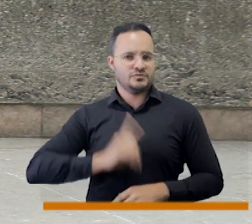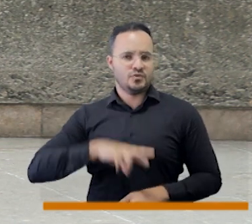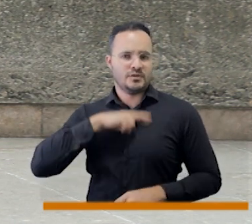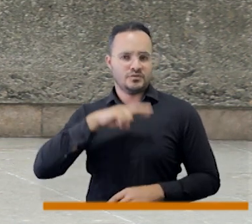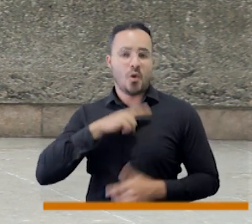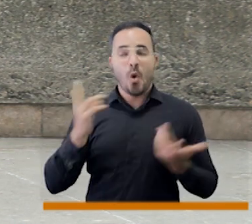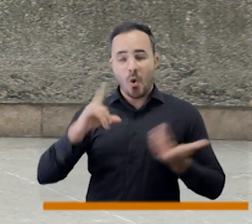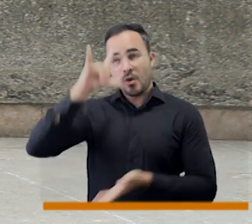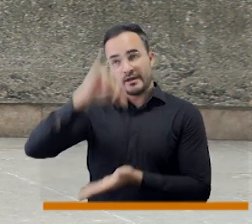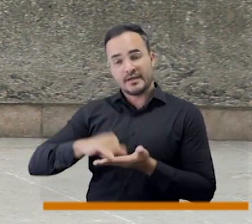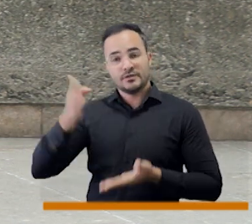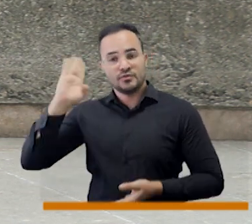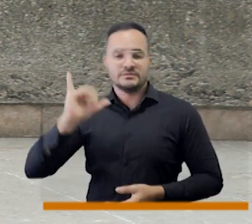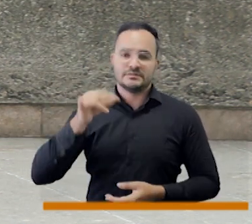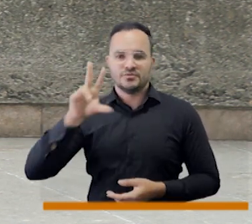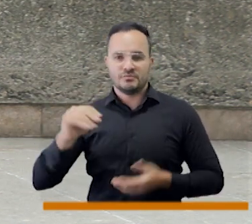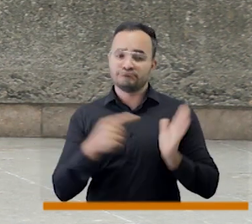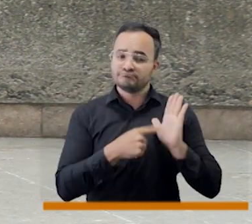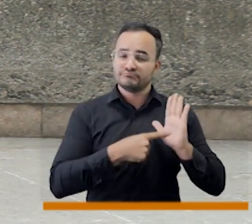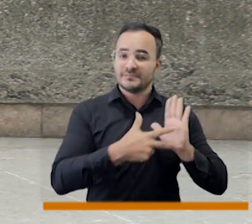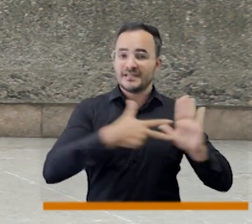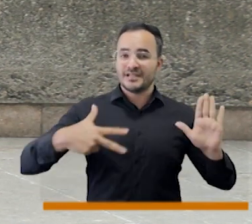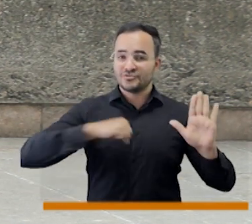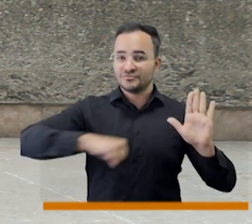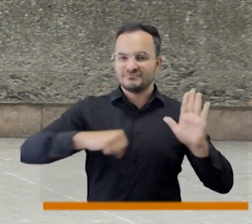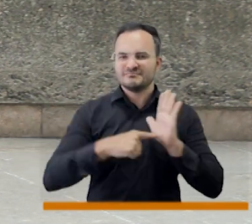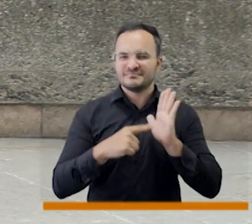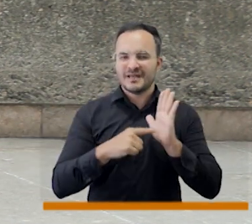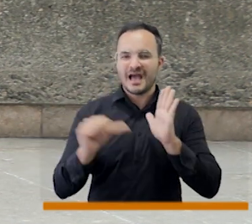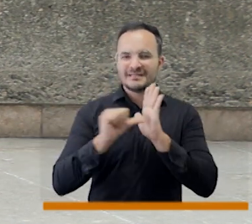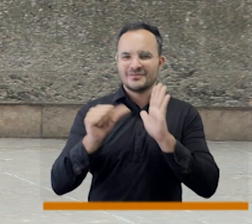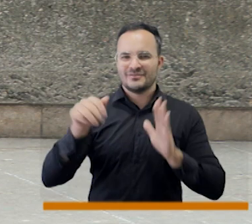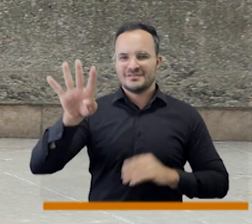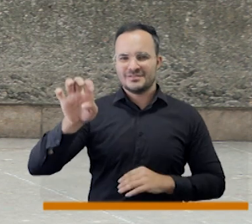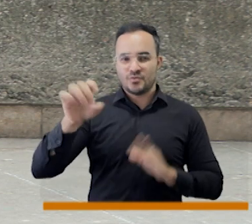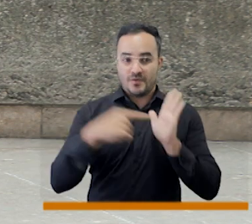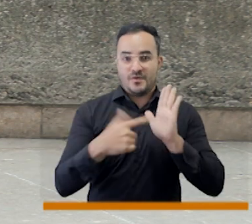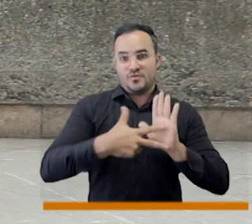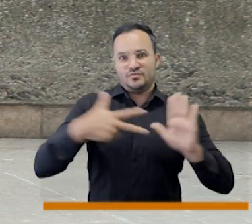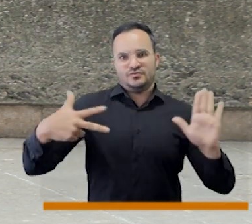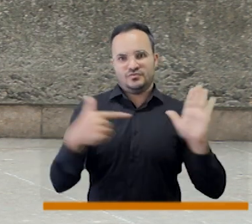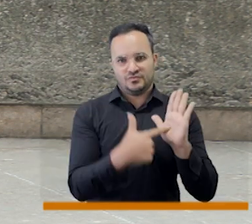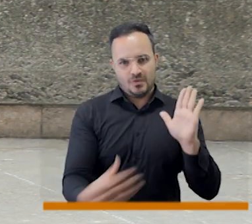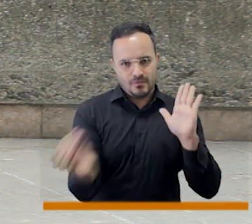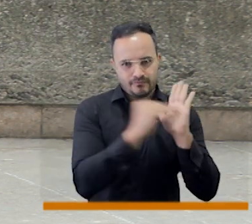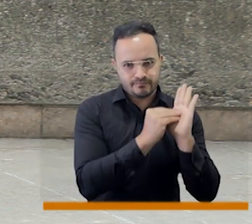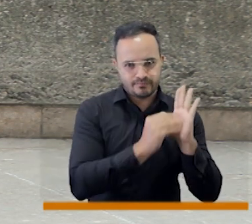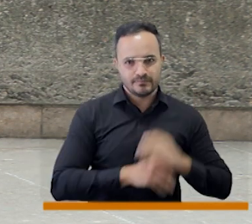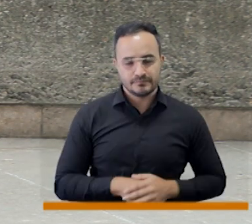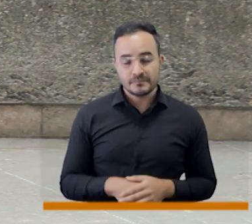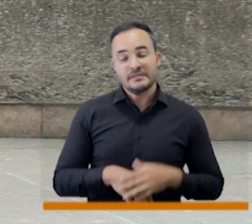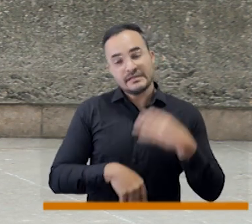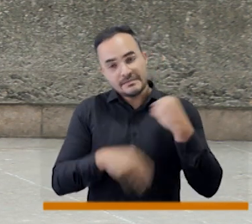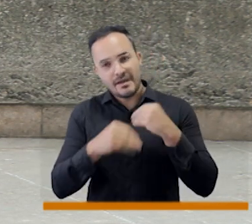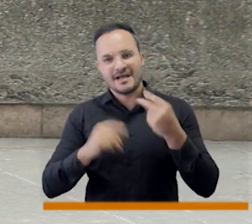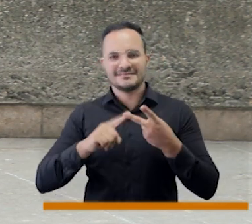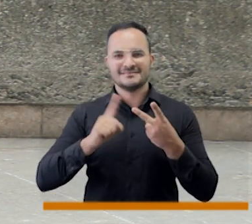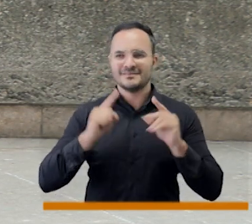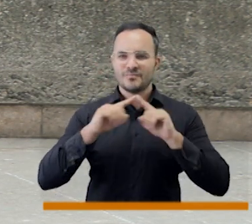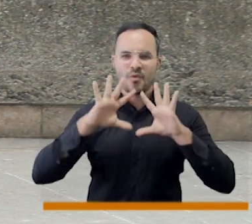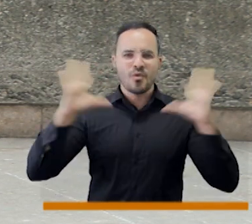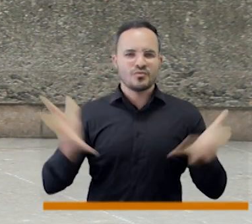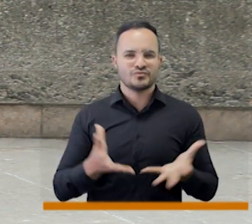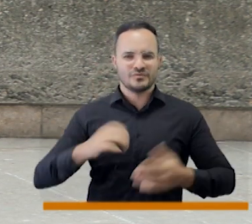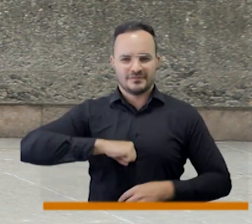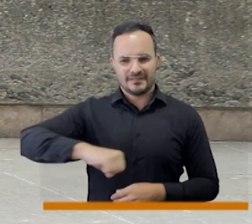busca reivindicar el derecho constitucional consagrado en el artículo 19 de la Carta Magna y de la Declaración Universal de